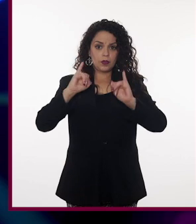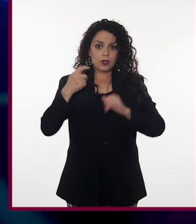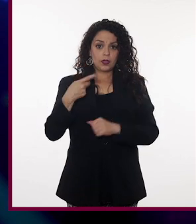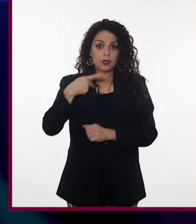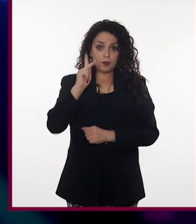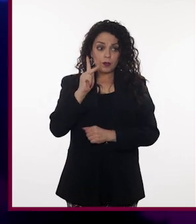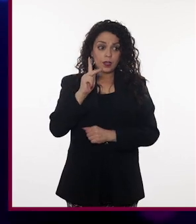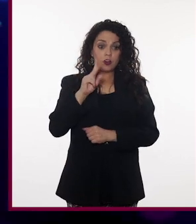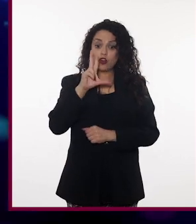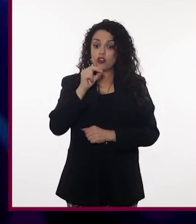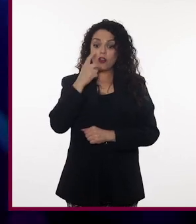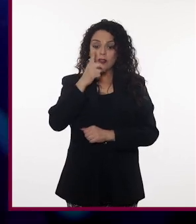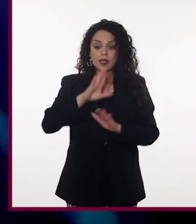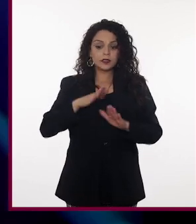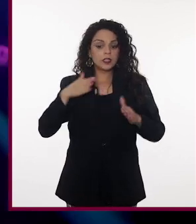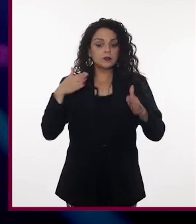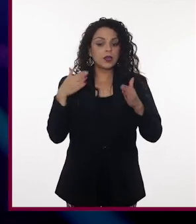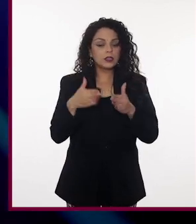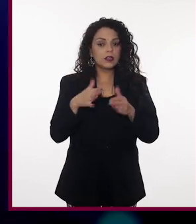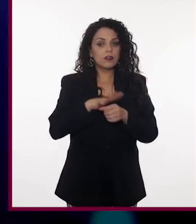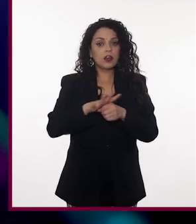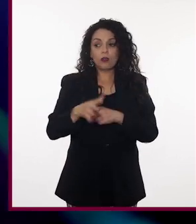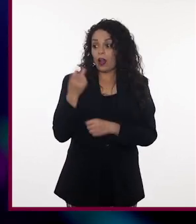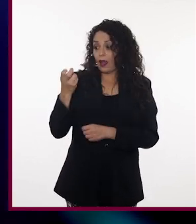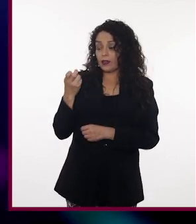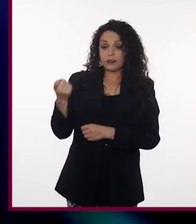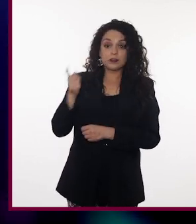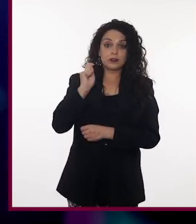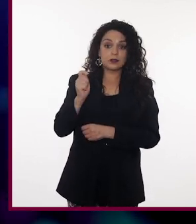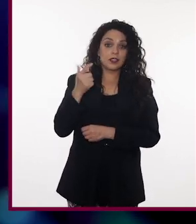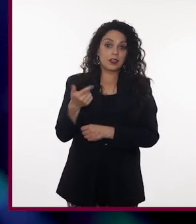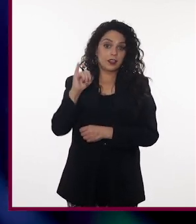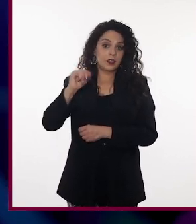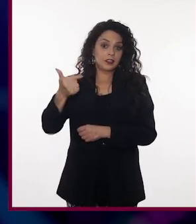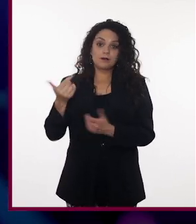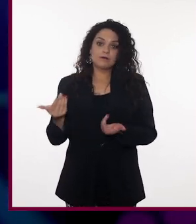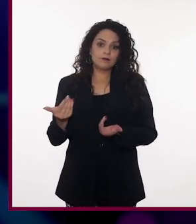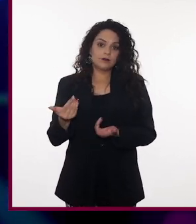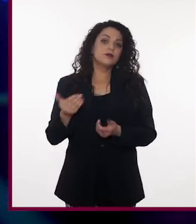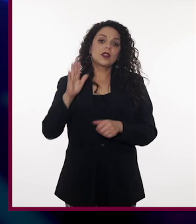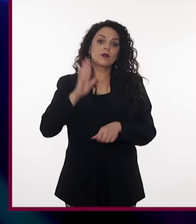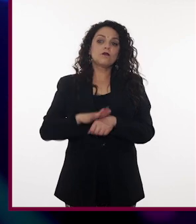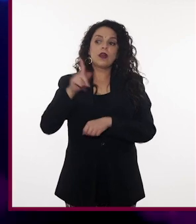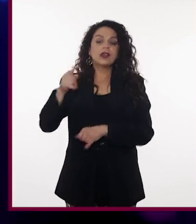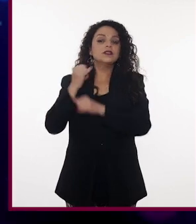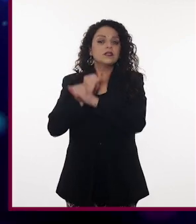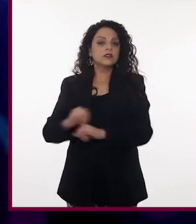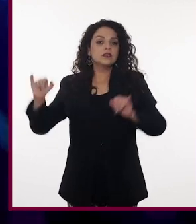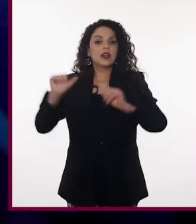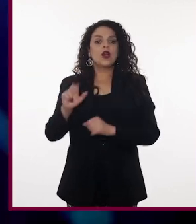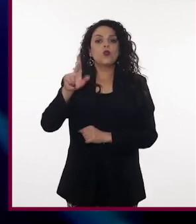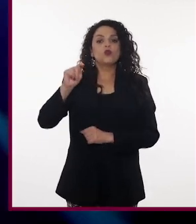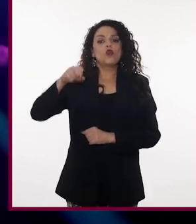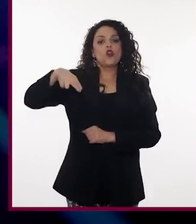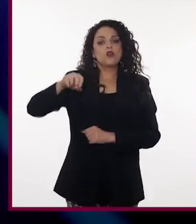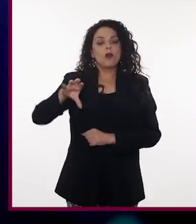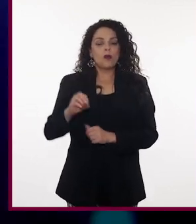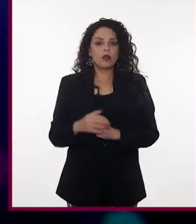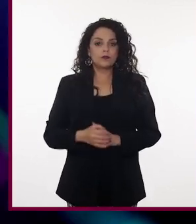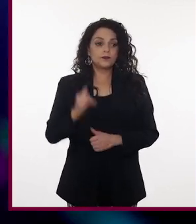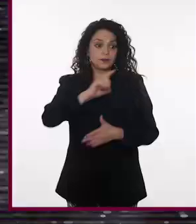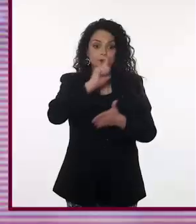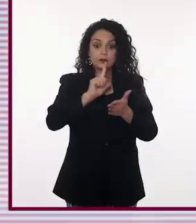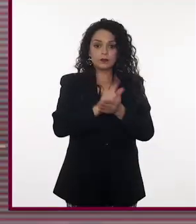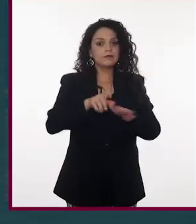pero no es específicamente para estos trabajadores de la economía gig, son más autónomos, y en las leyes